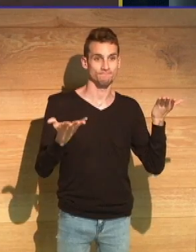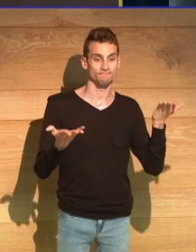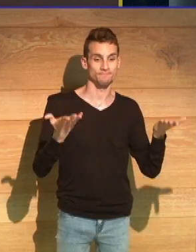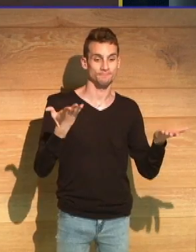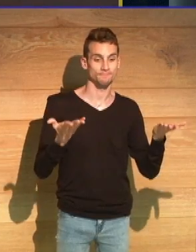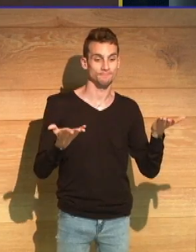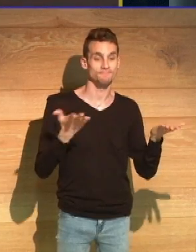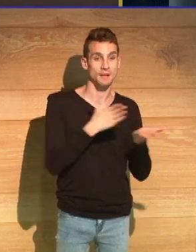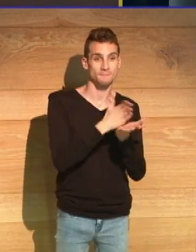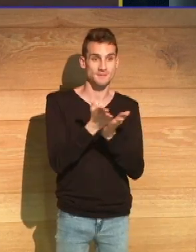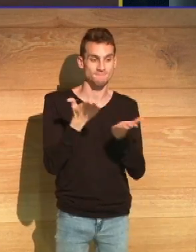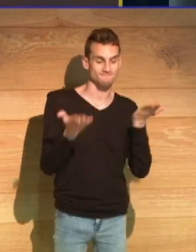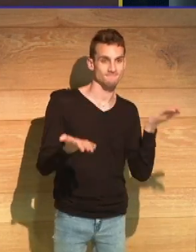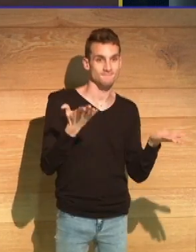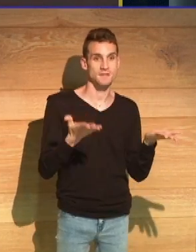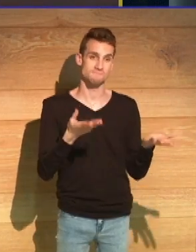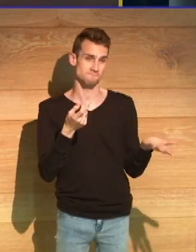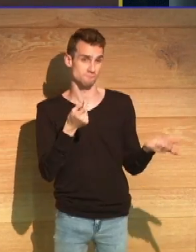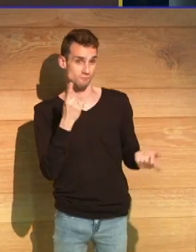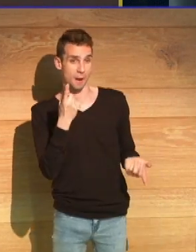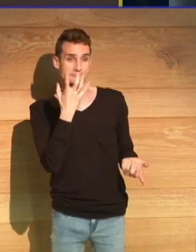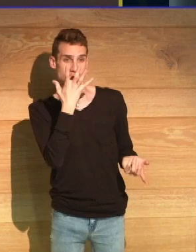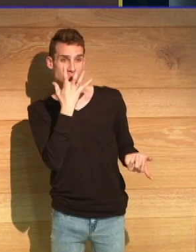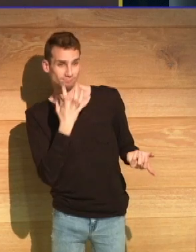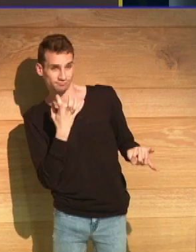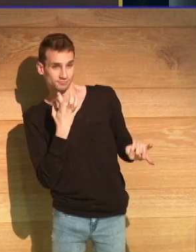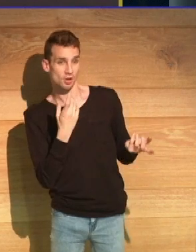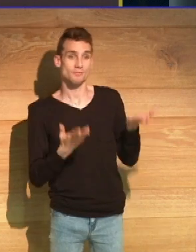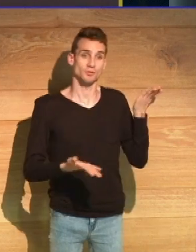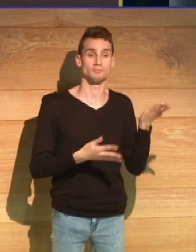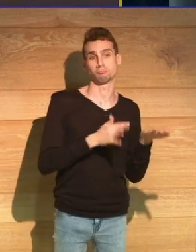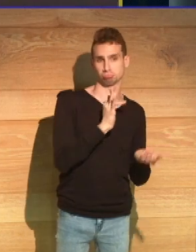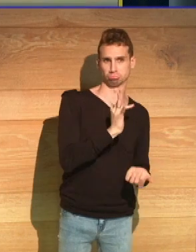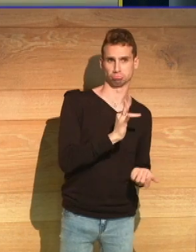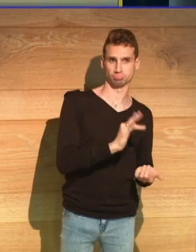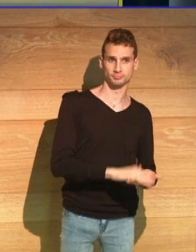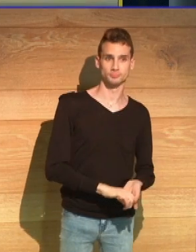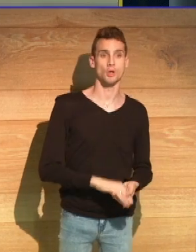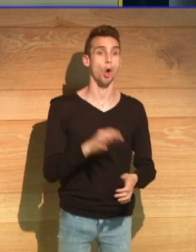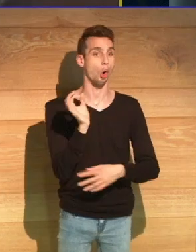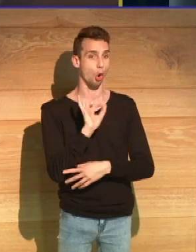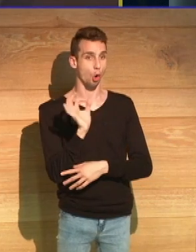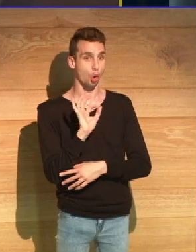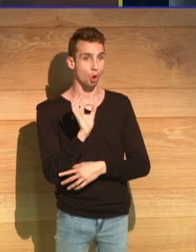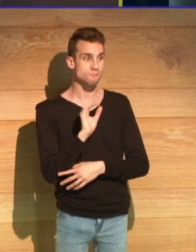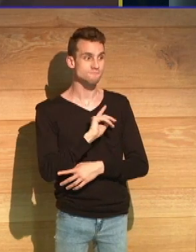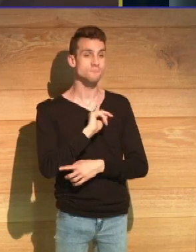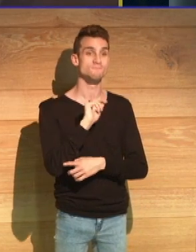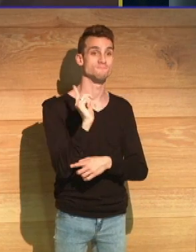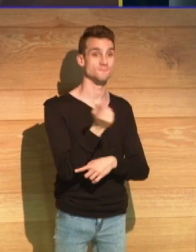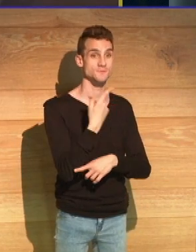Una versión muy pesimística y otra más optimística, o que si estamos entrando